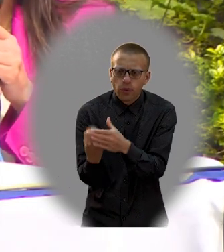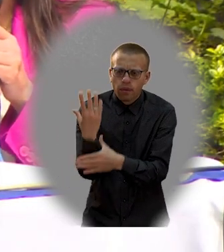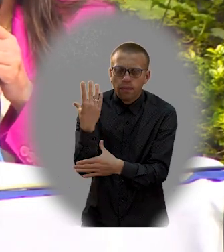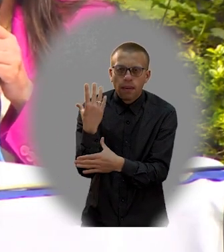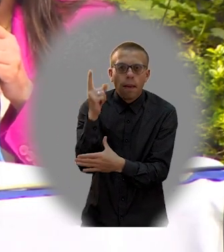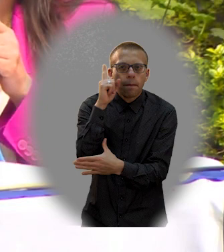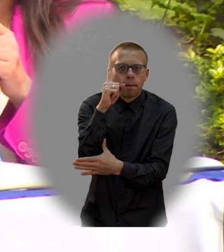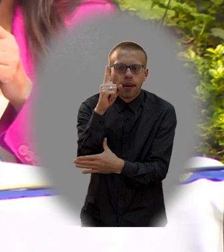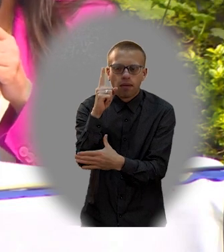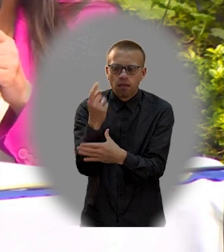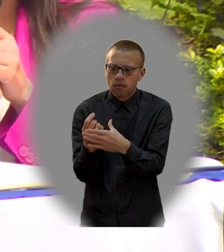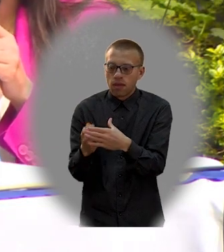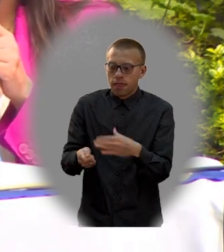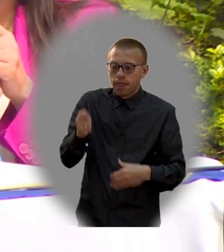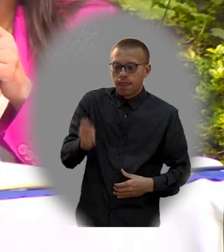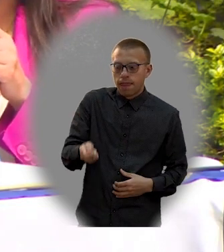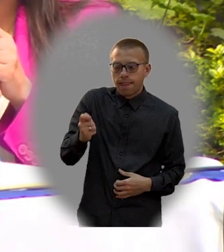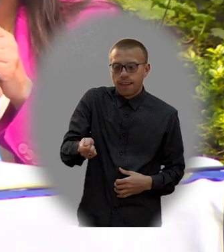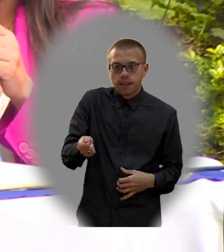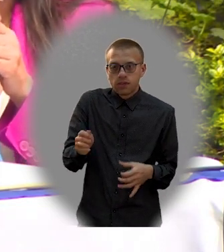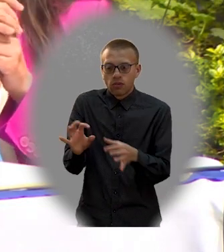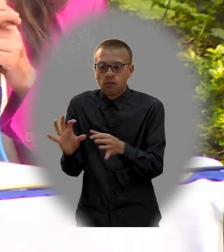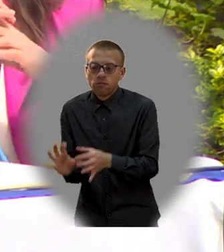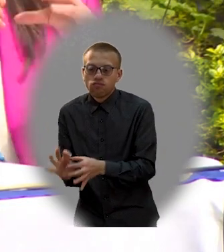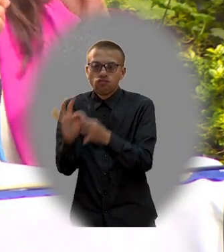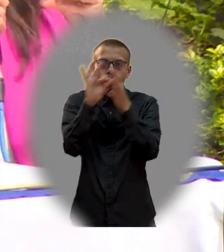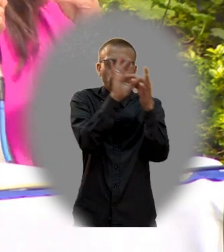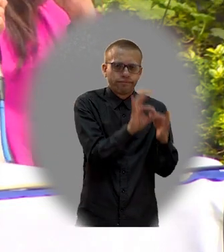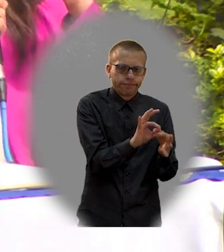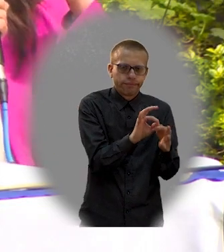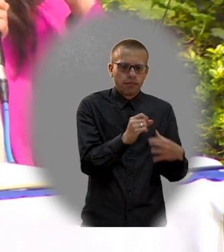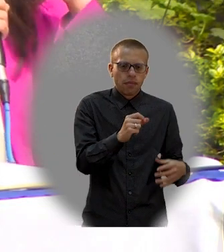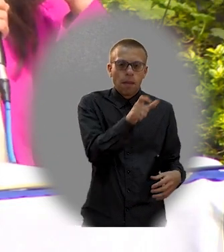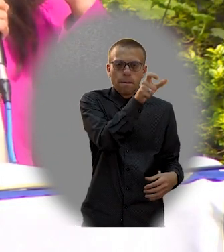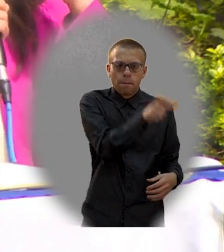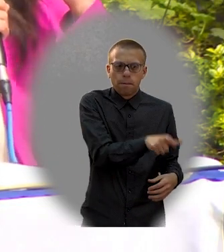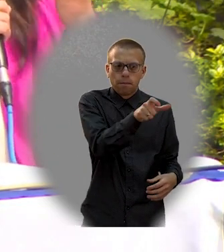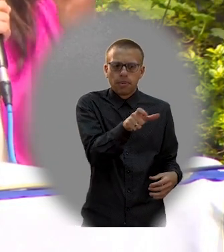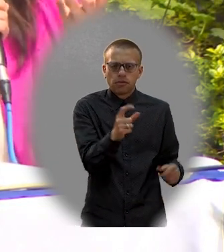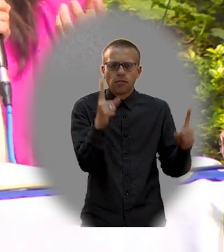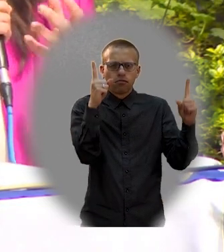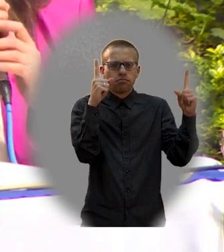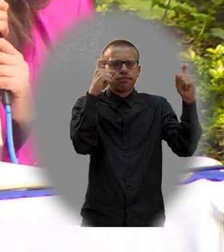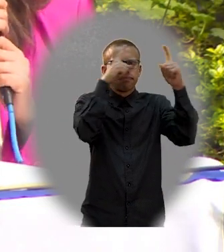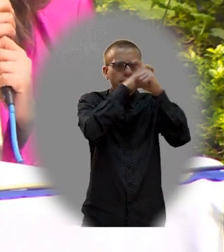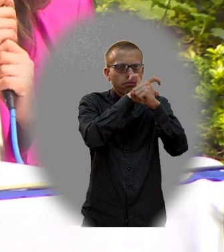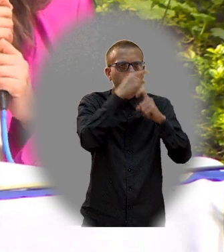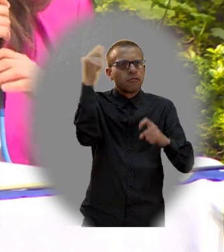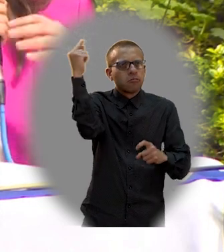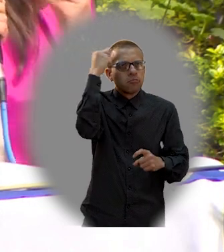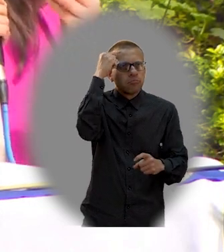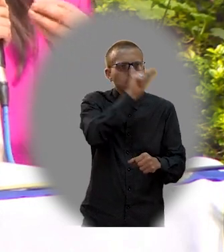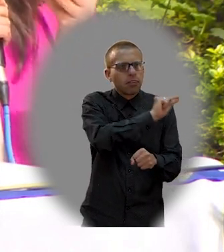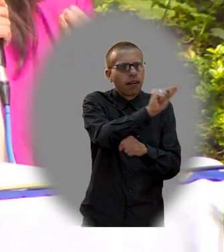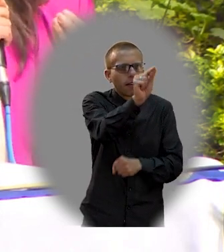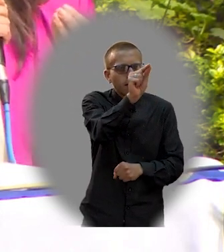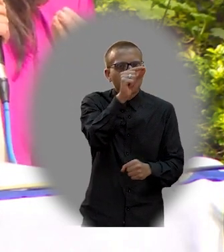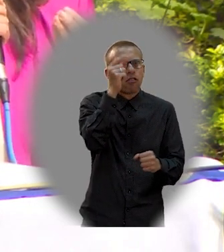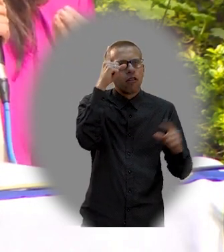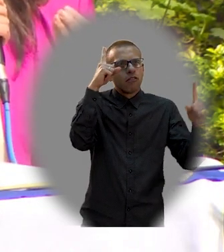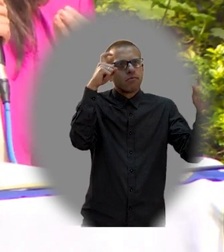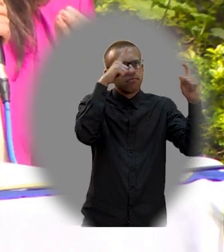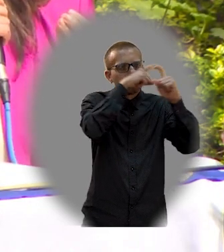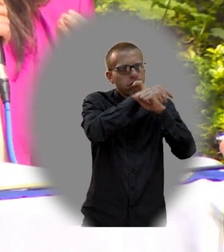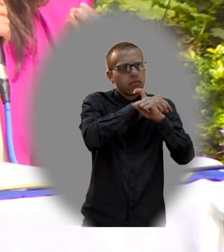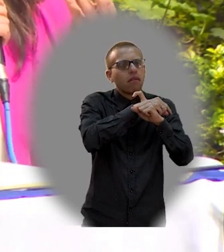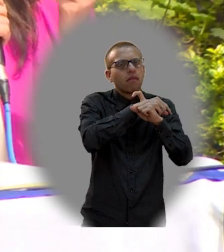de solidaridad y no se genere una empatía y no se genere un pensamiento crítico frente a las formas como